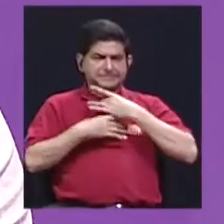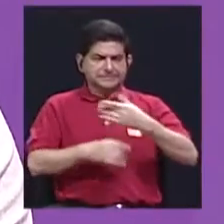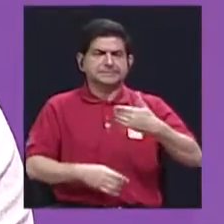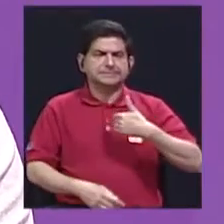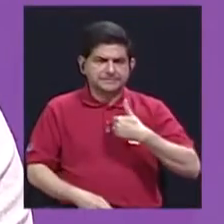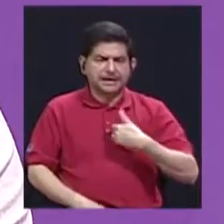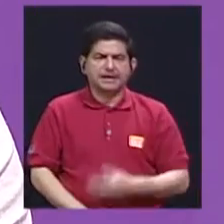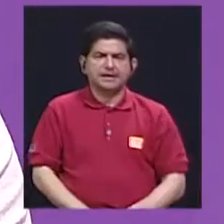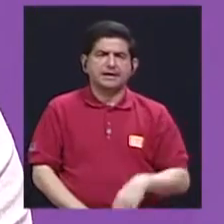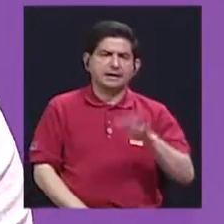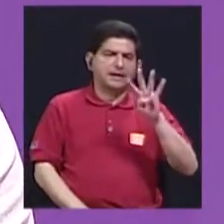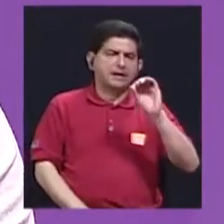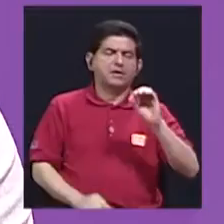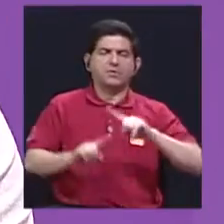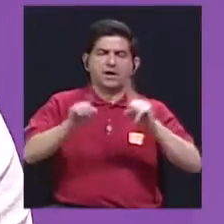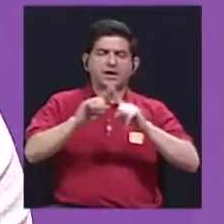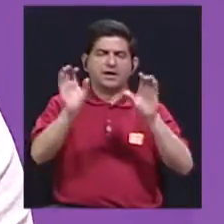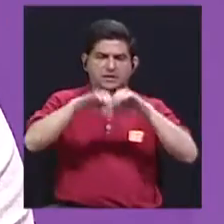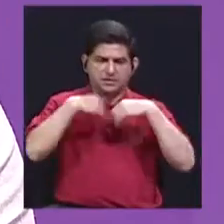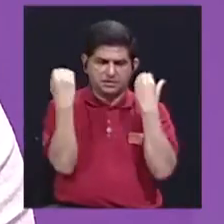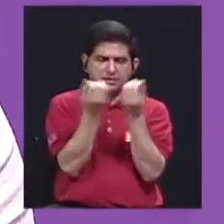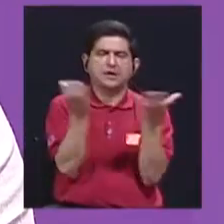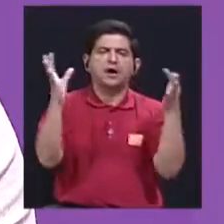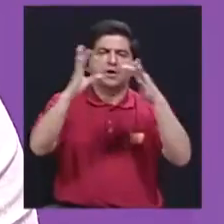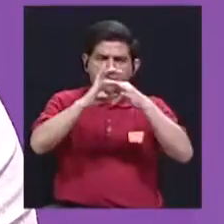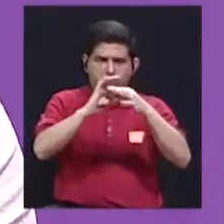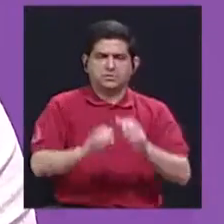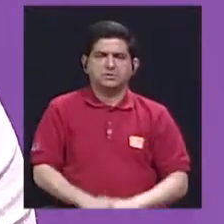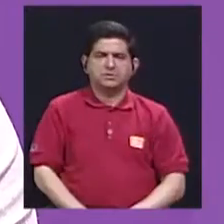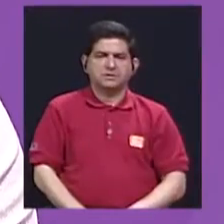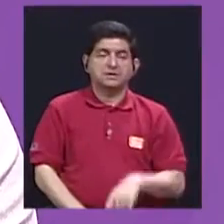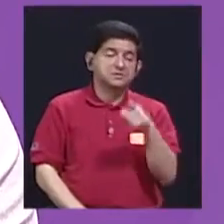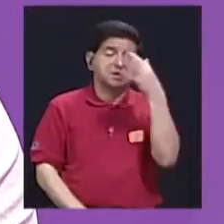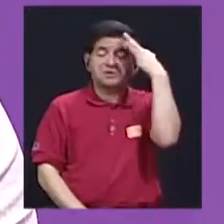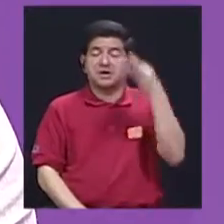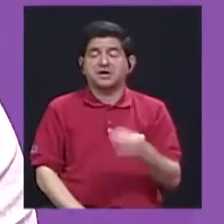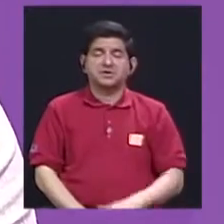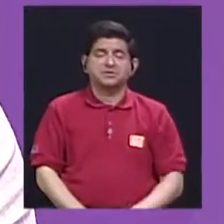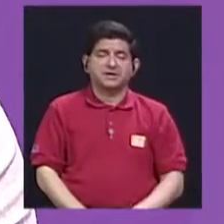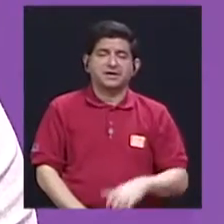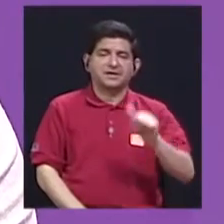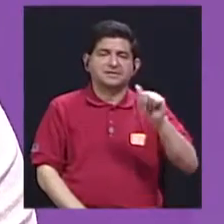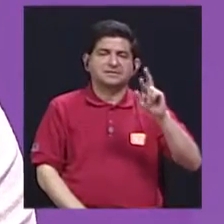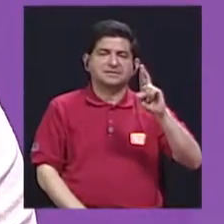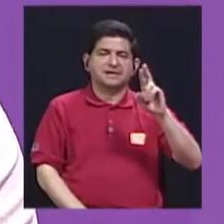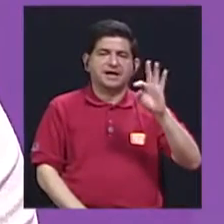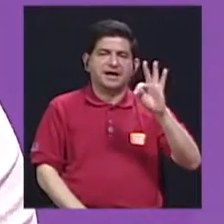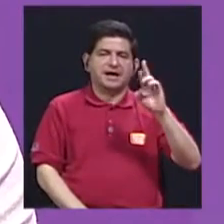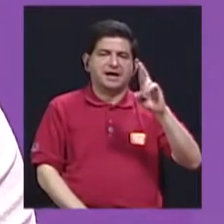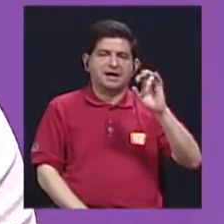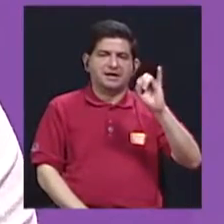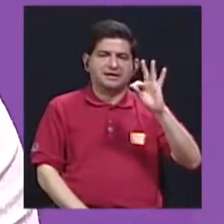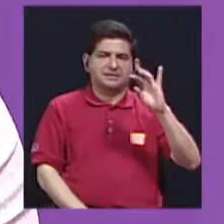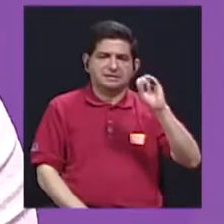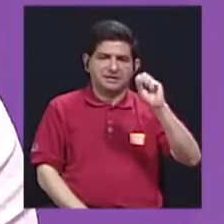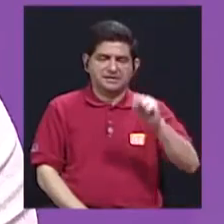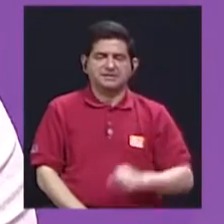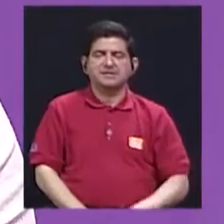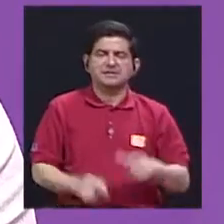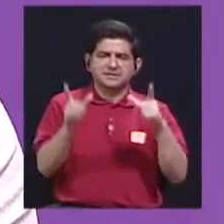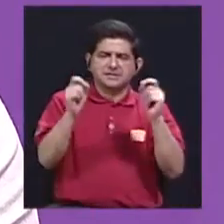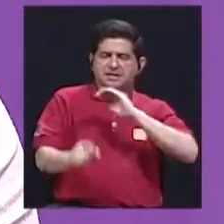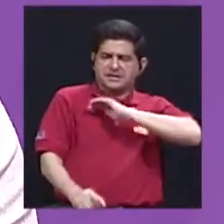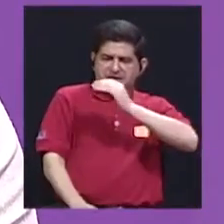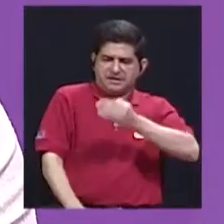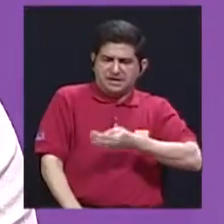son más de 40 organizaciones juntas de lo que se les ocurra artritis transplantes cáncer de mama próstata pero al